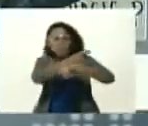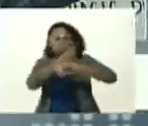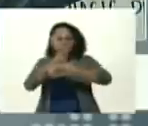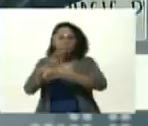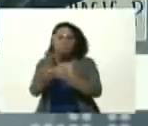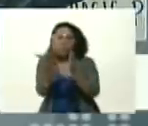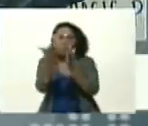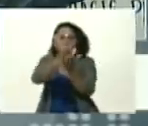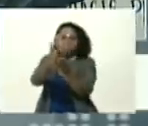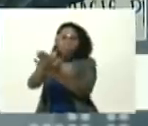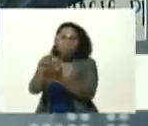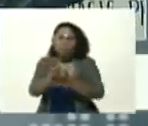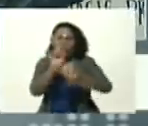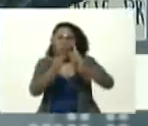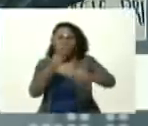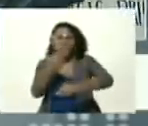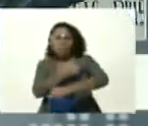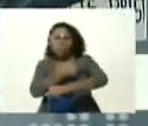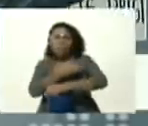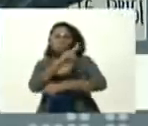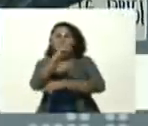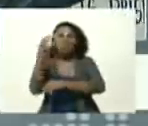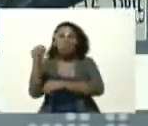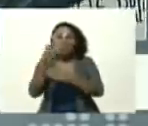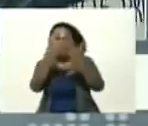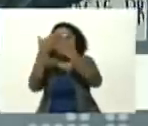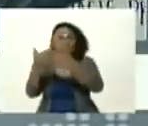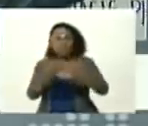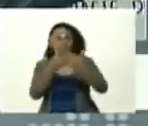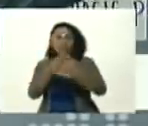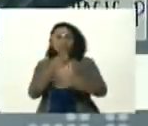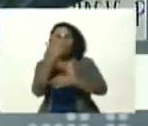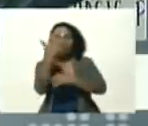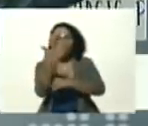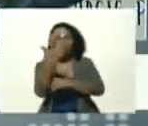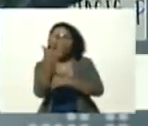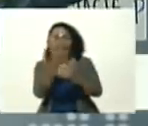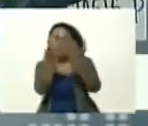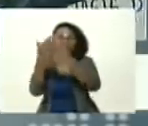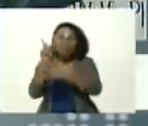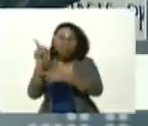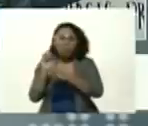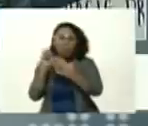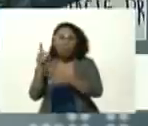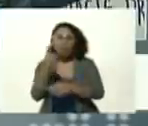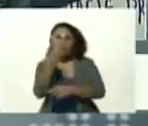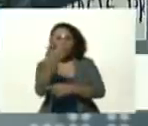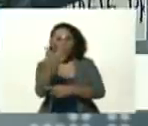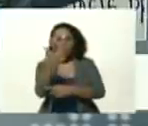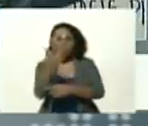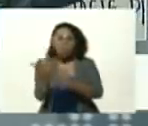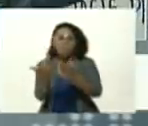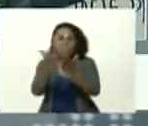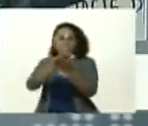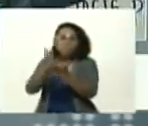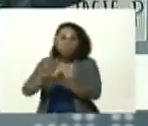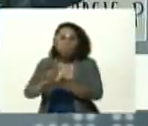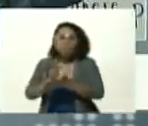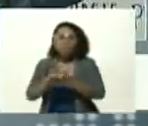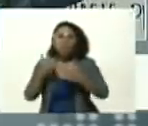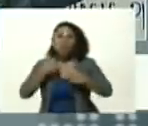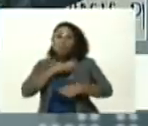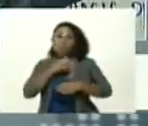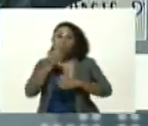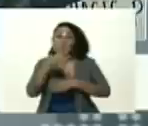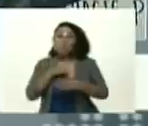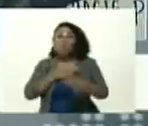cayeron heridos casi 200 estudiantes y mataron 3 estudiantes en esa oportunidad. Y nosotros, bueno,